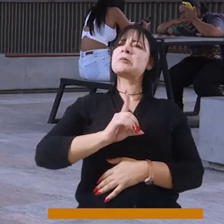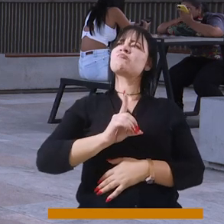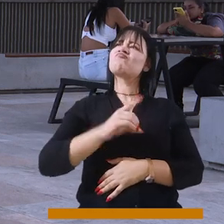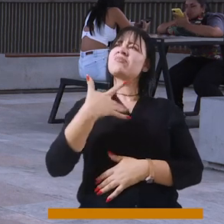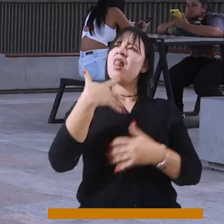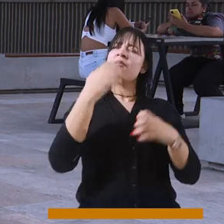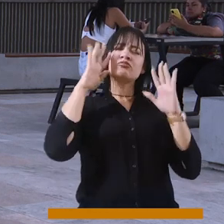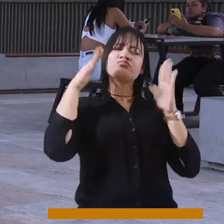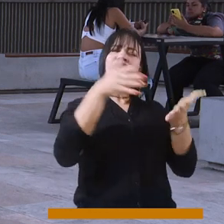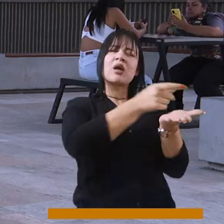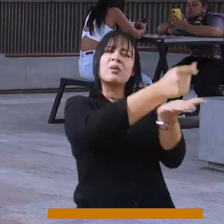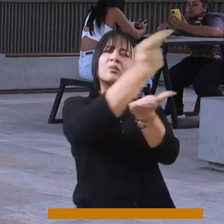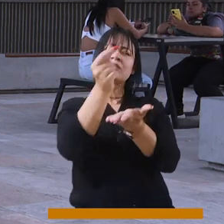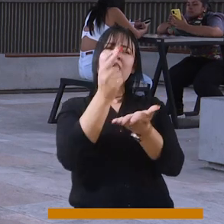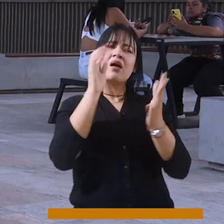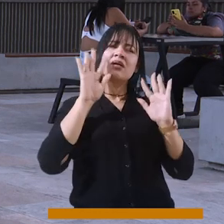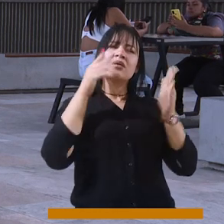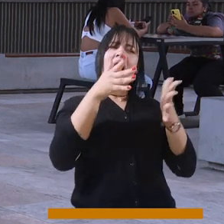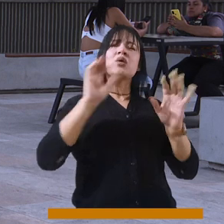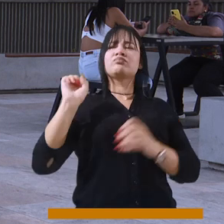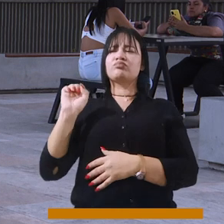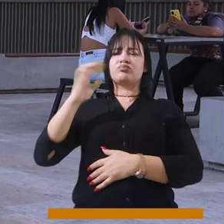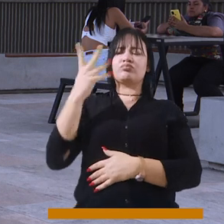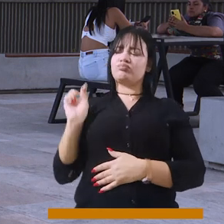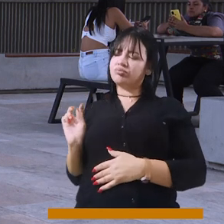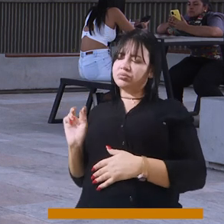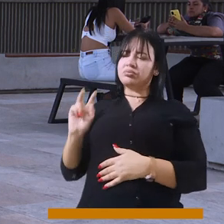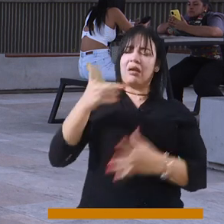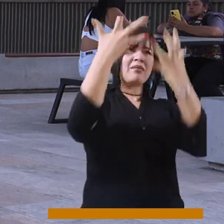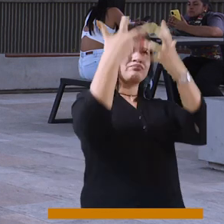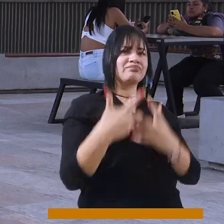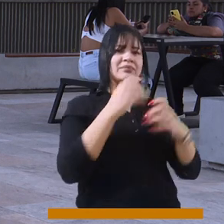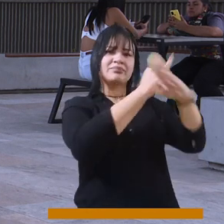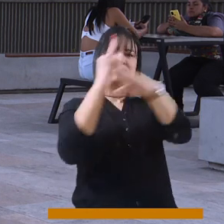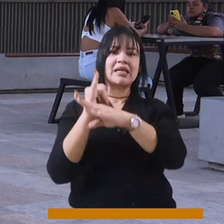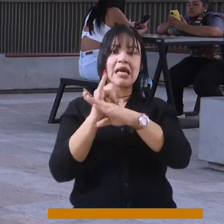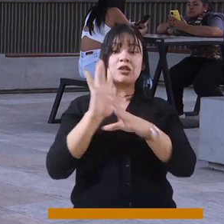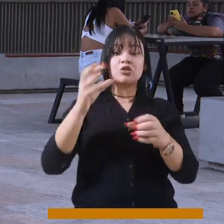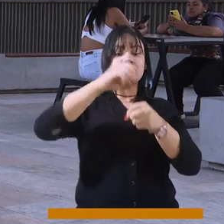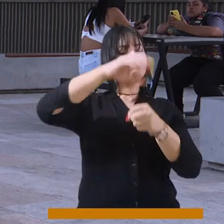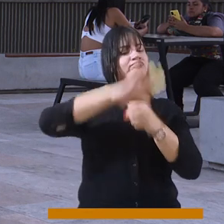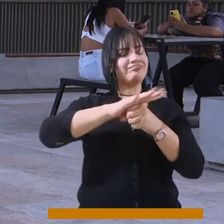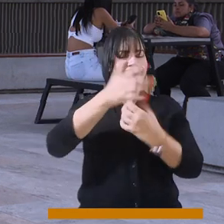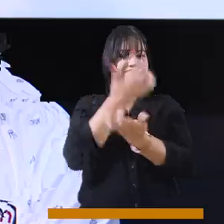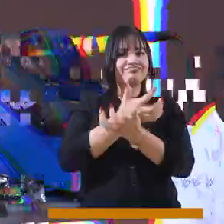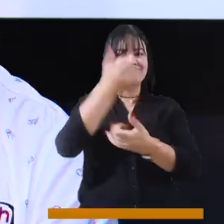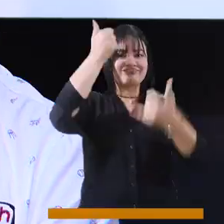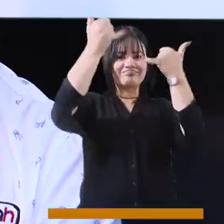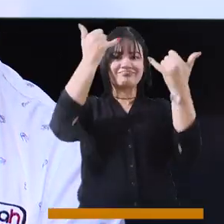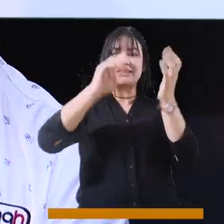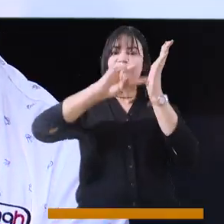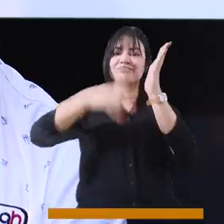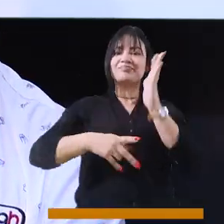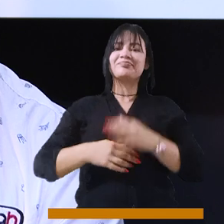vocación económica alrededor de las oportunidades que tiene la cuarta Revolución Industrial ya no somos una ciudad somos un distrito de ciencia tecnología e Innovación